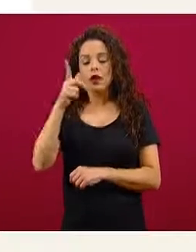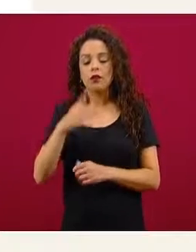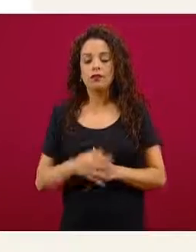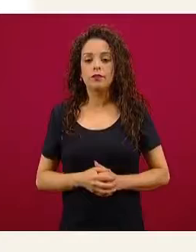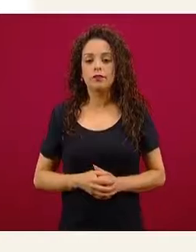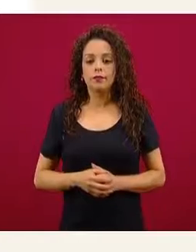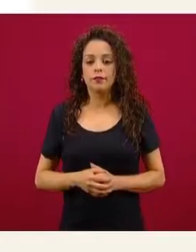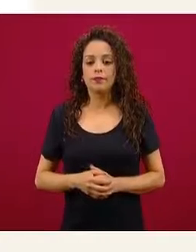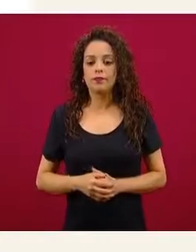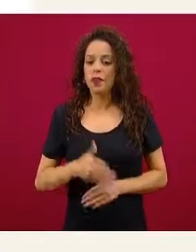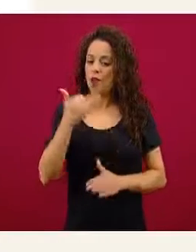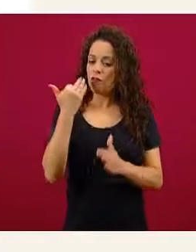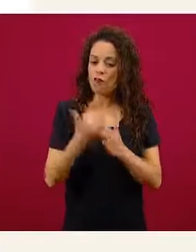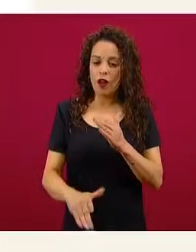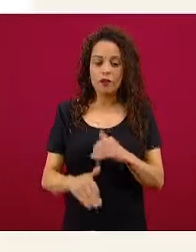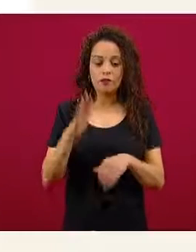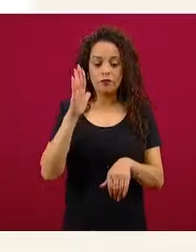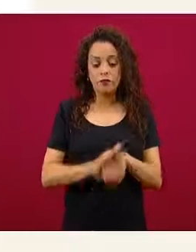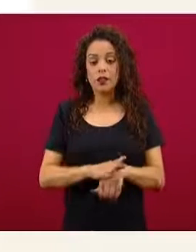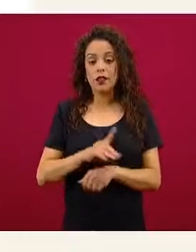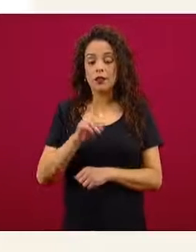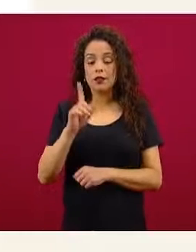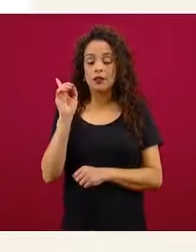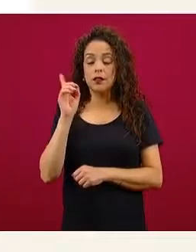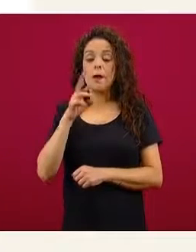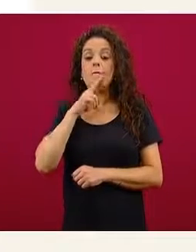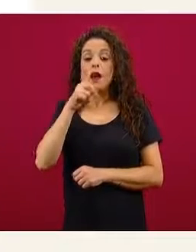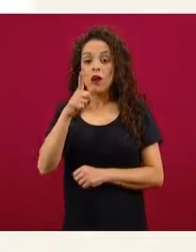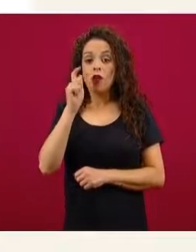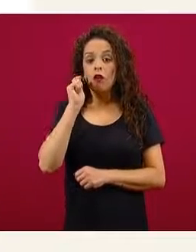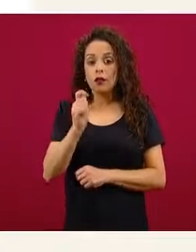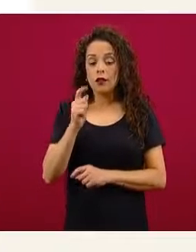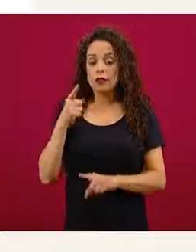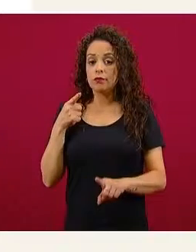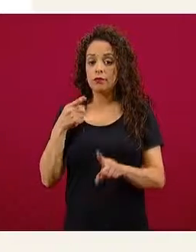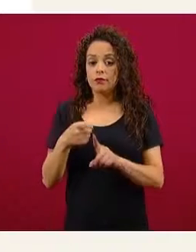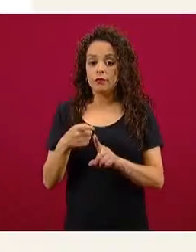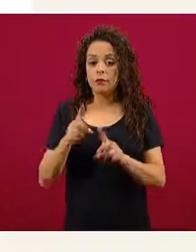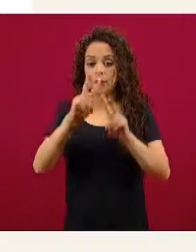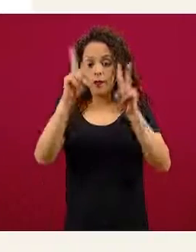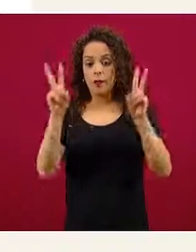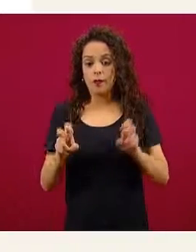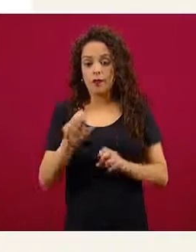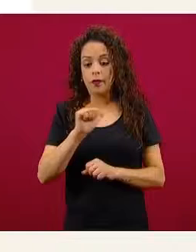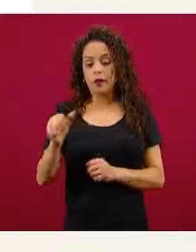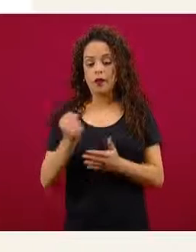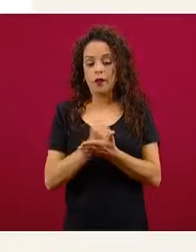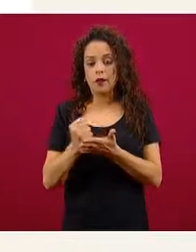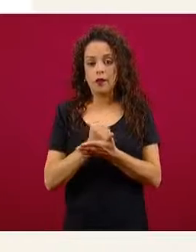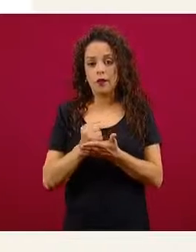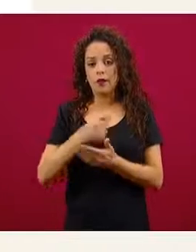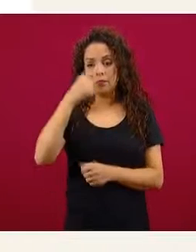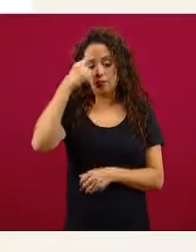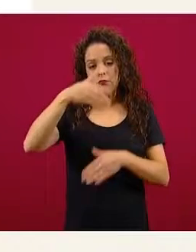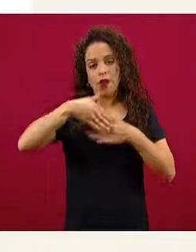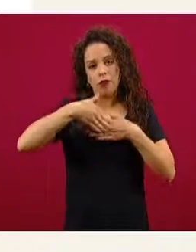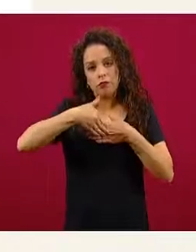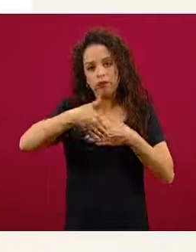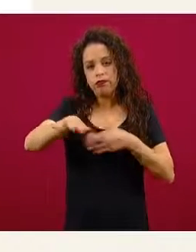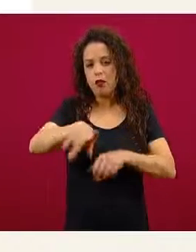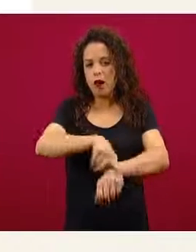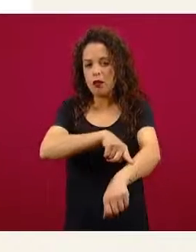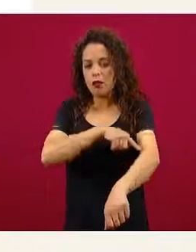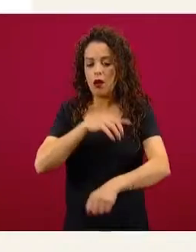habido todavía una mejoría que se note de manera sustancial es en el tema de lo que tiene que ver con créditos de largo plazo o activos